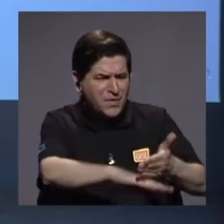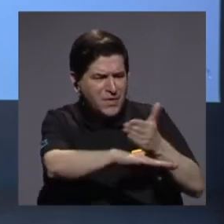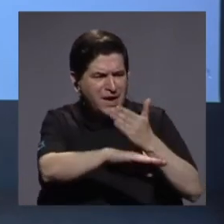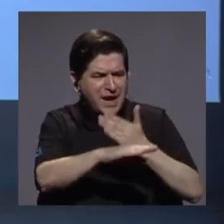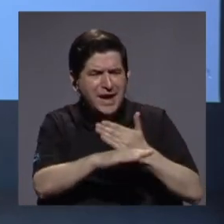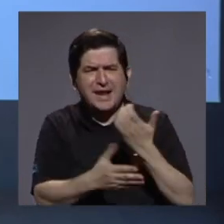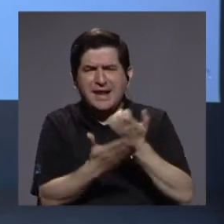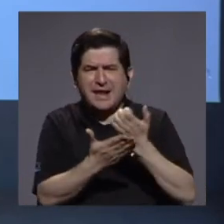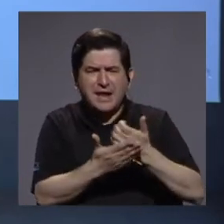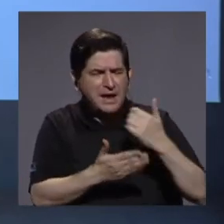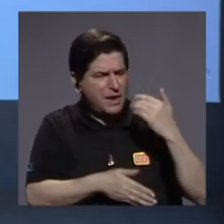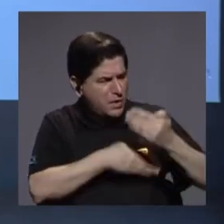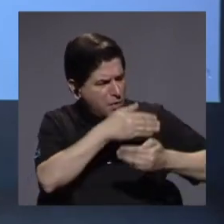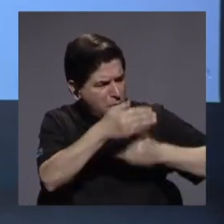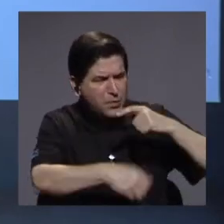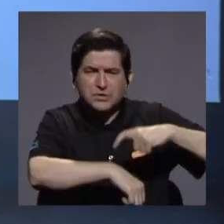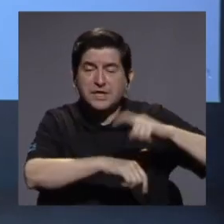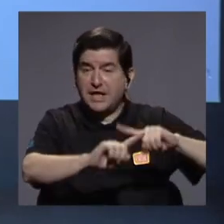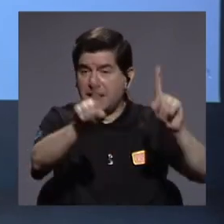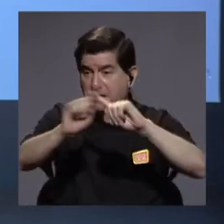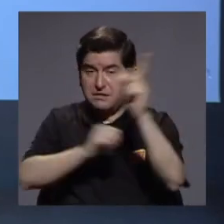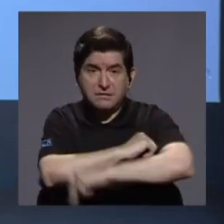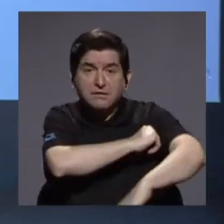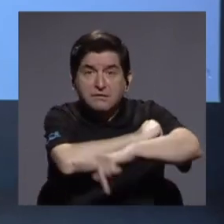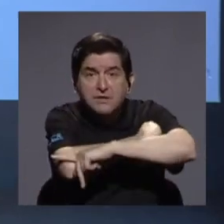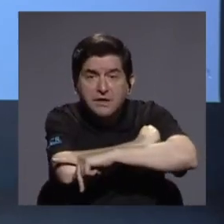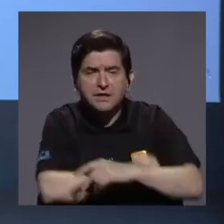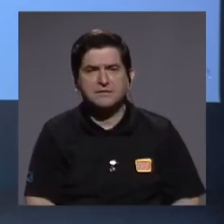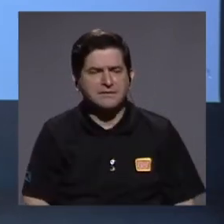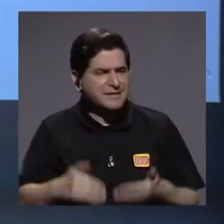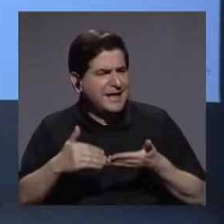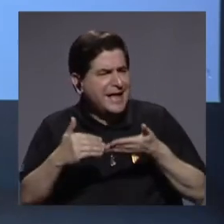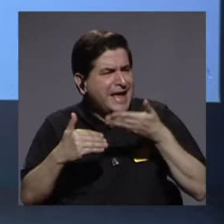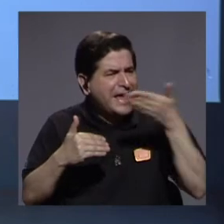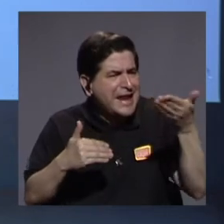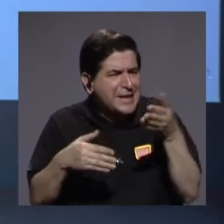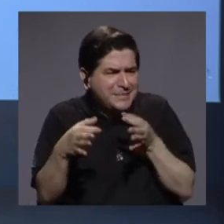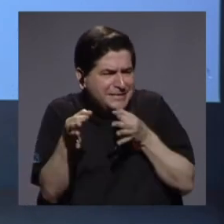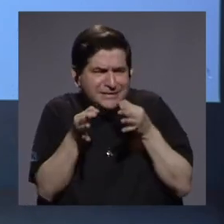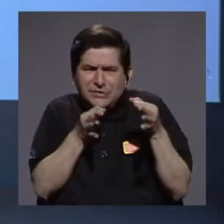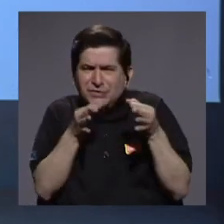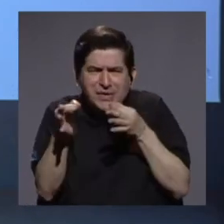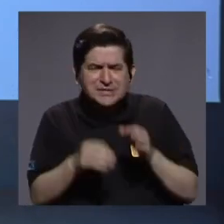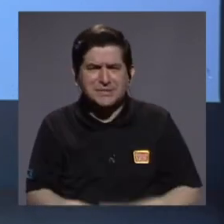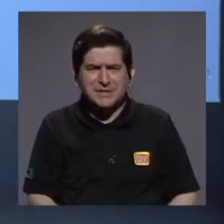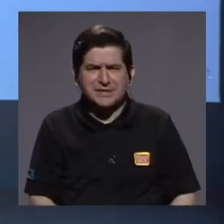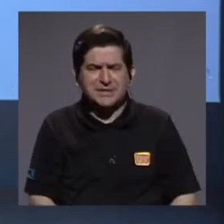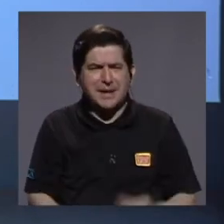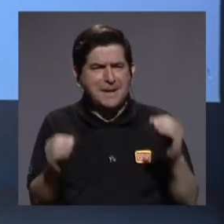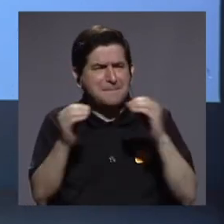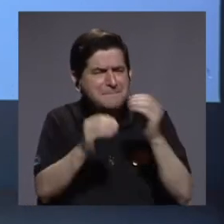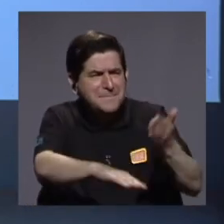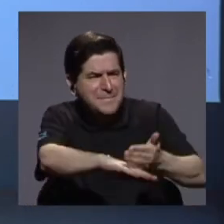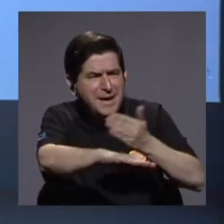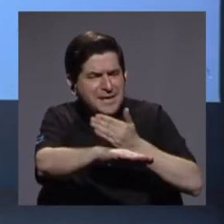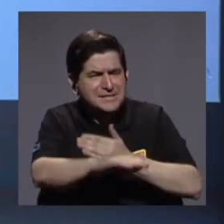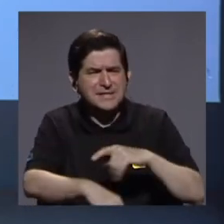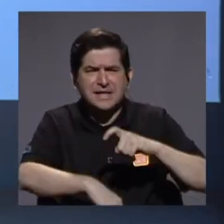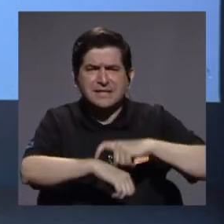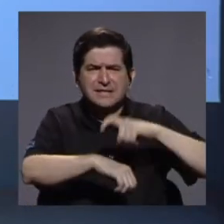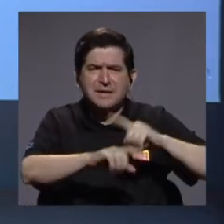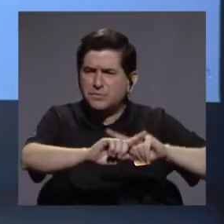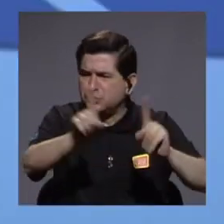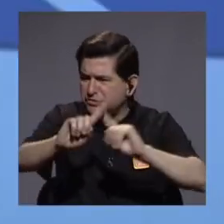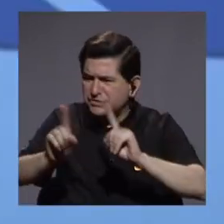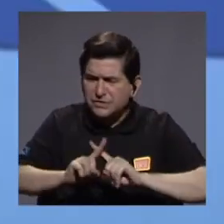a través del tiempo y entre distintos países el elemento que explica por qué se crece más en unos períodos que en